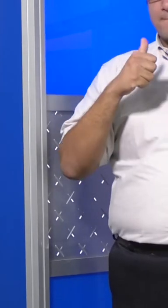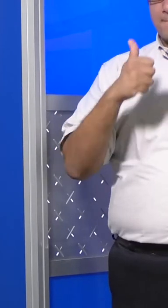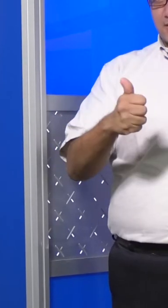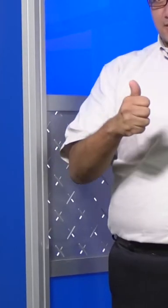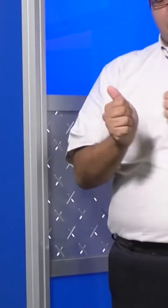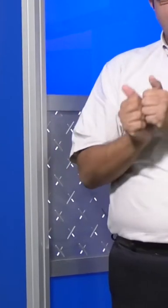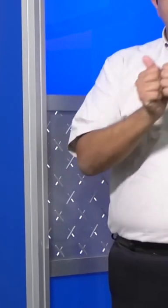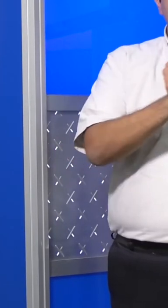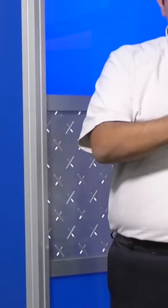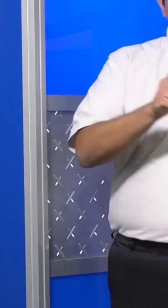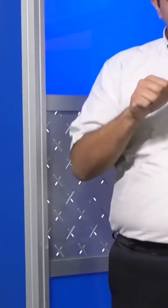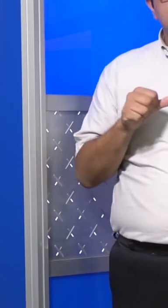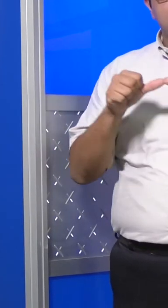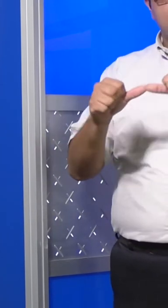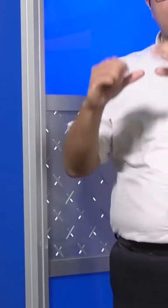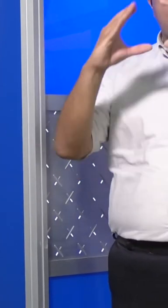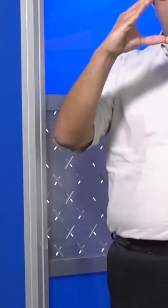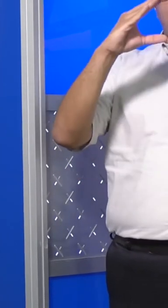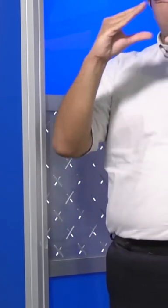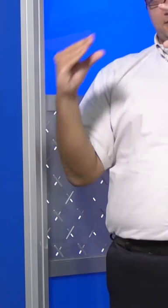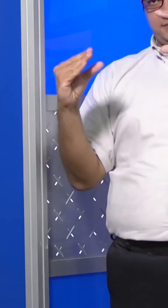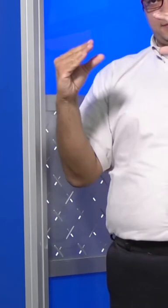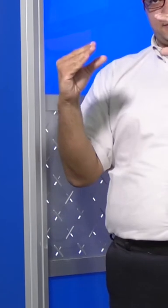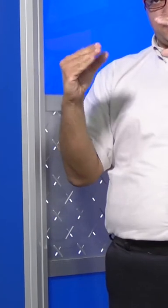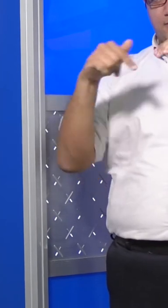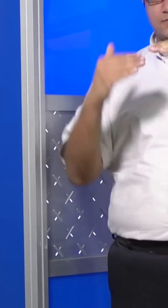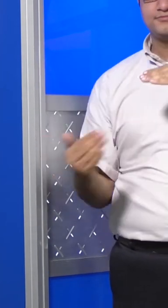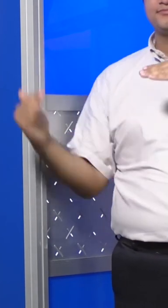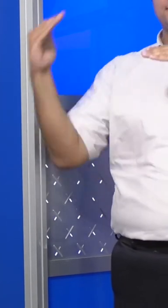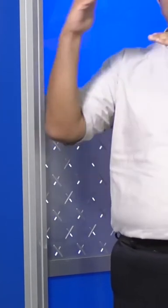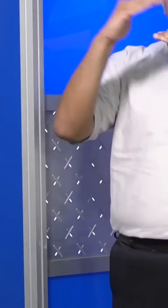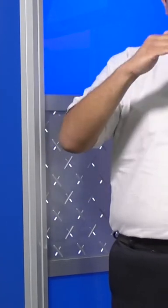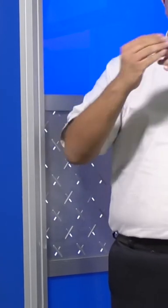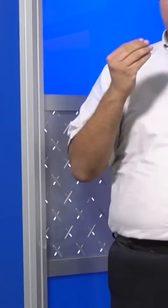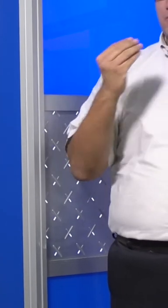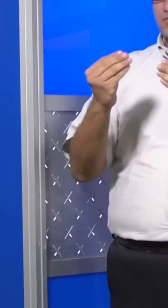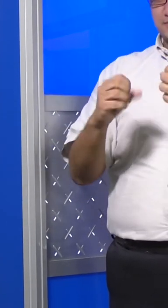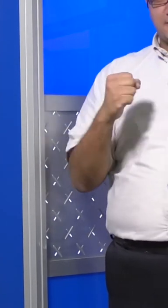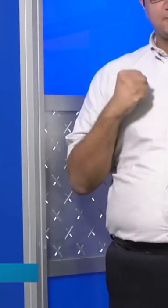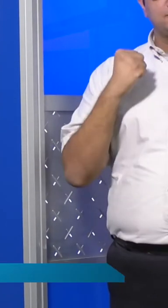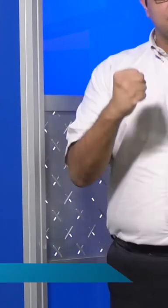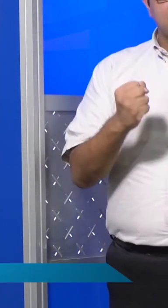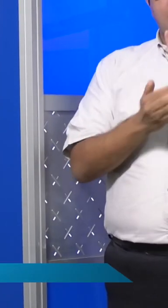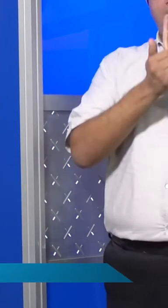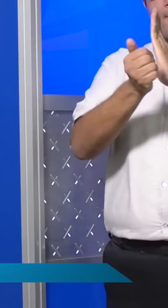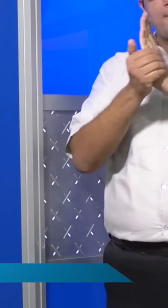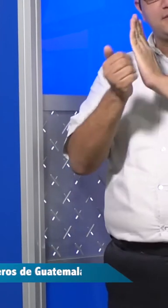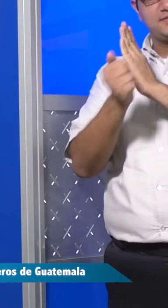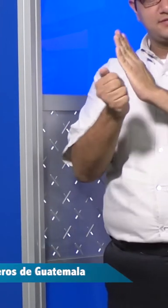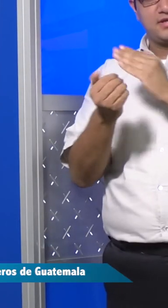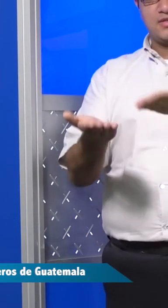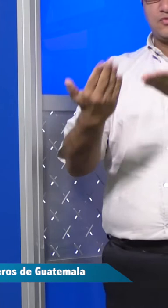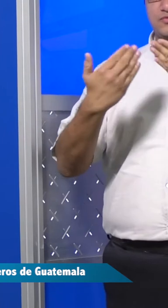seguimiento y rectorado de conred que hoy pues sumamos a este proceso muchas sinergias y muchas capacidades que nos dará el